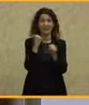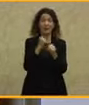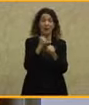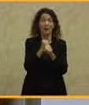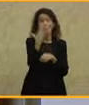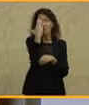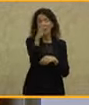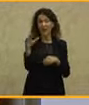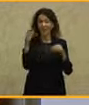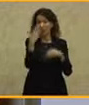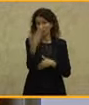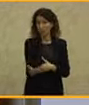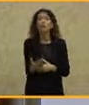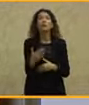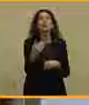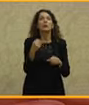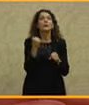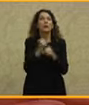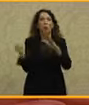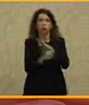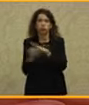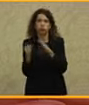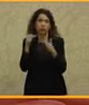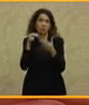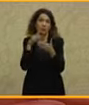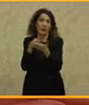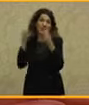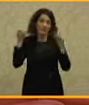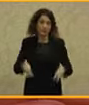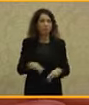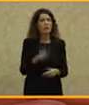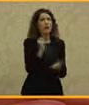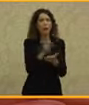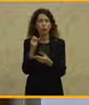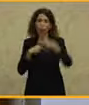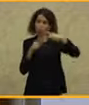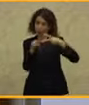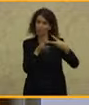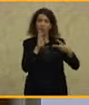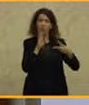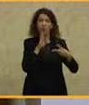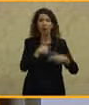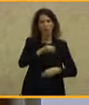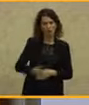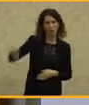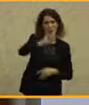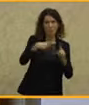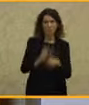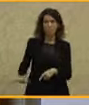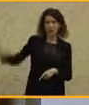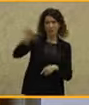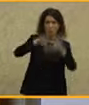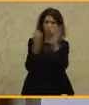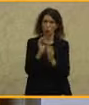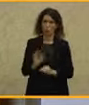sin máscaras y emplear sin barreras, que son dos de los retos que tiene no solo España, sino que tienen todos los países